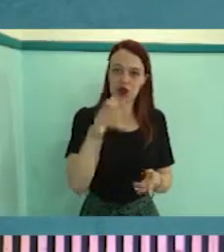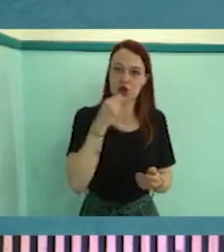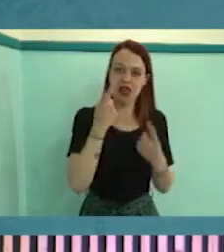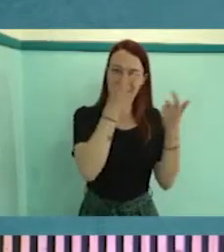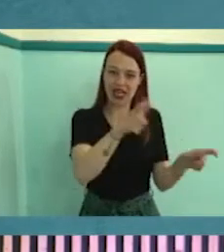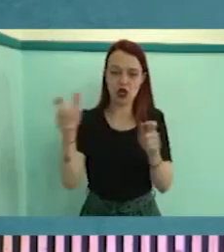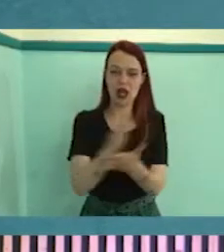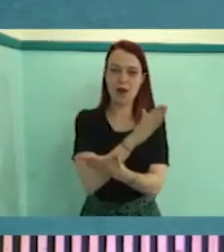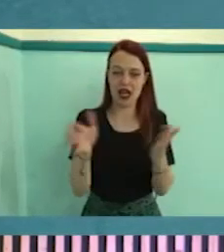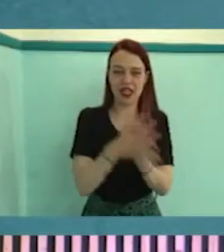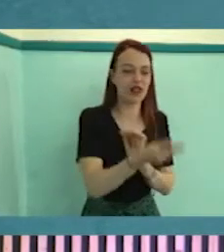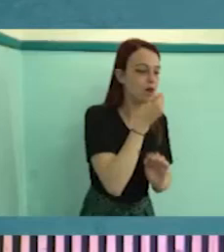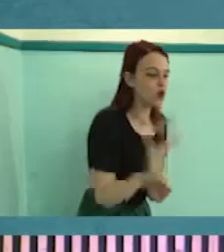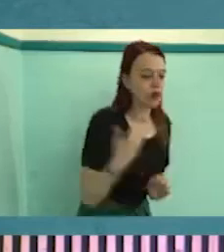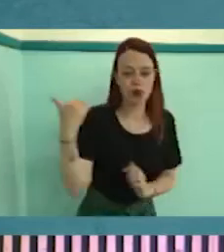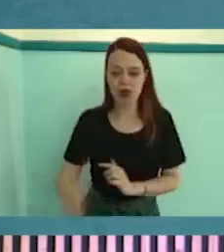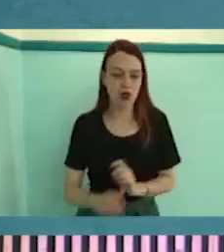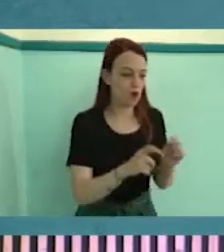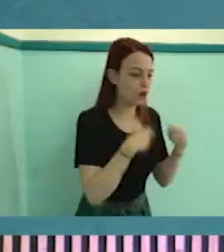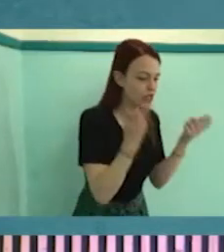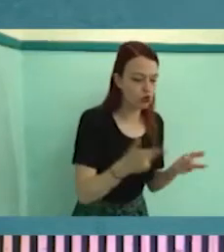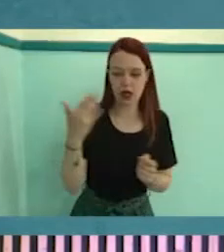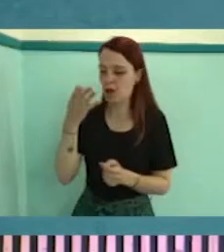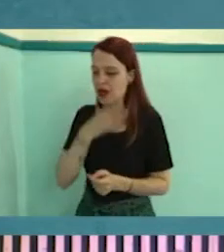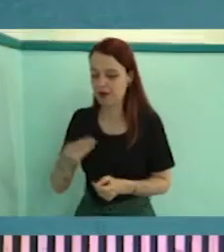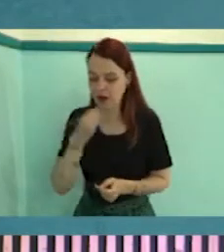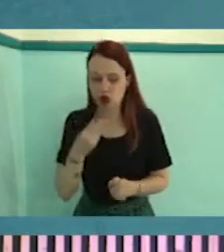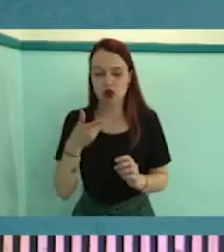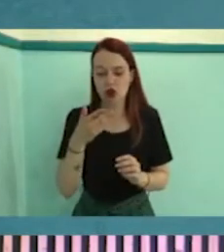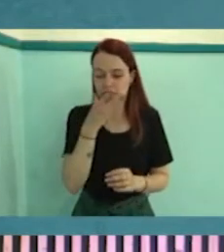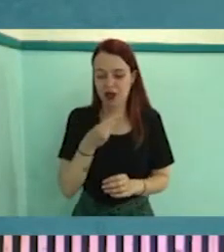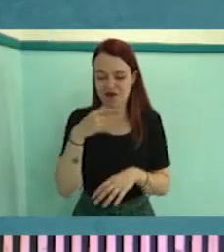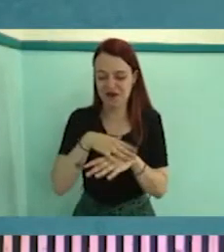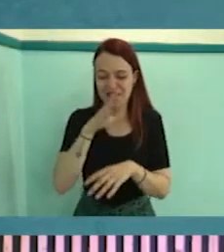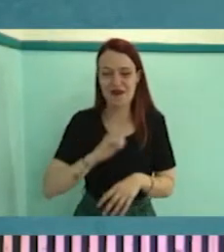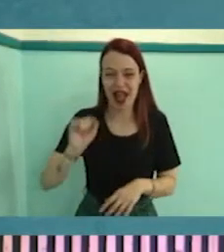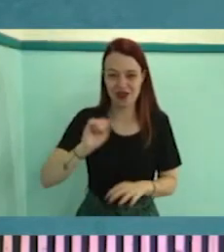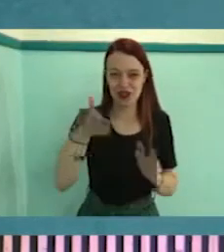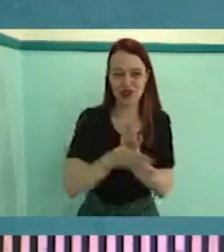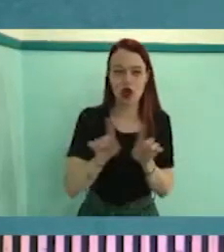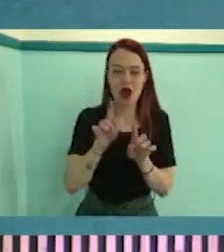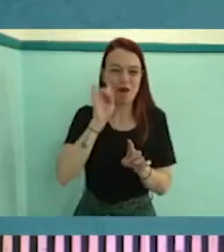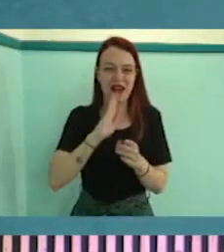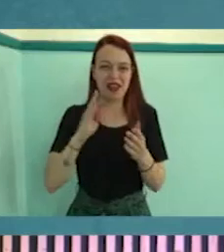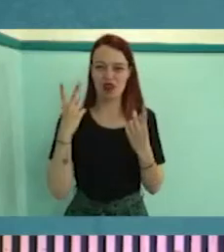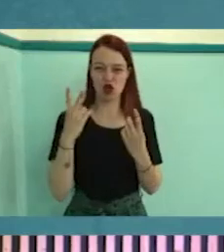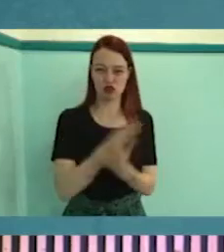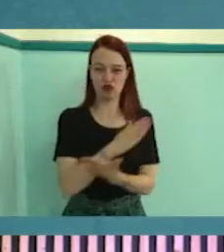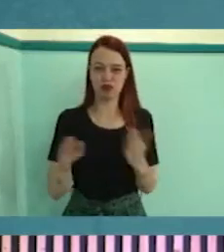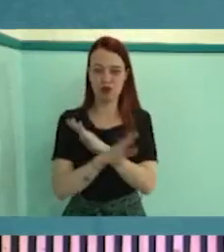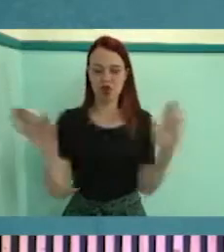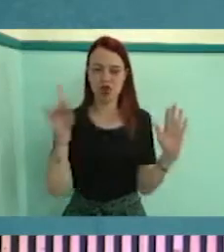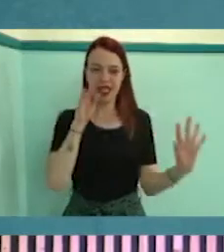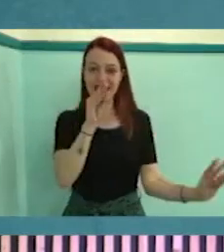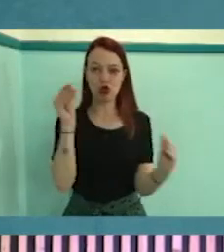es bueno malo esto es basura esto es maravilloso Esto sí no eh todo toda esta cosa como binaria que al final nos aleja muchísimo de la intuición